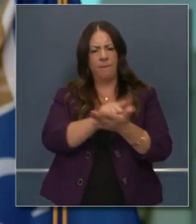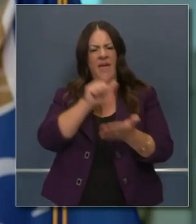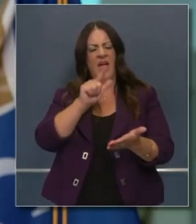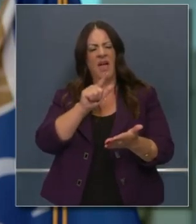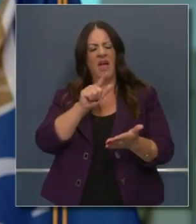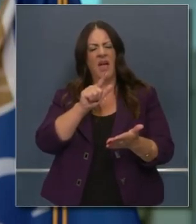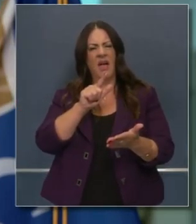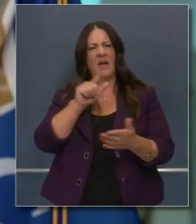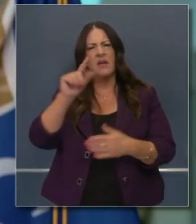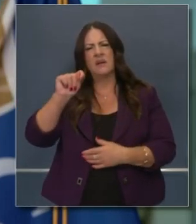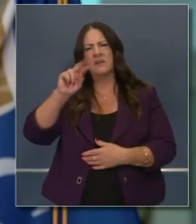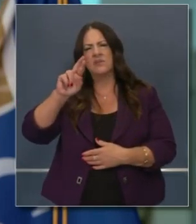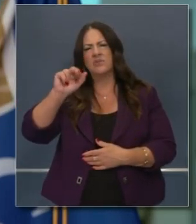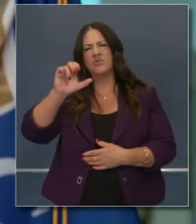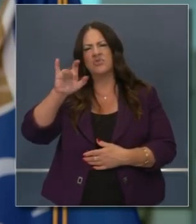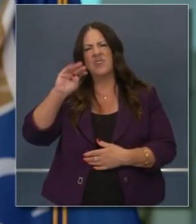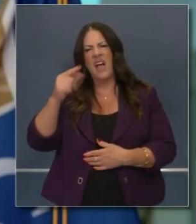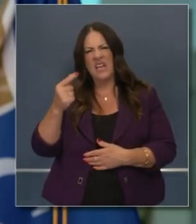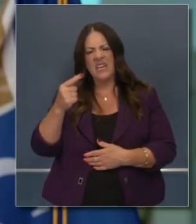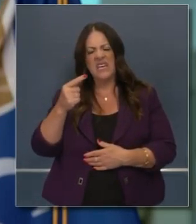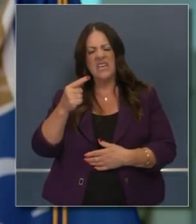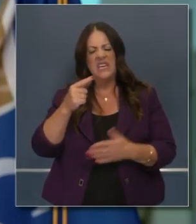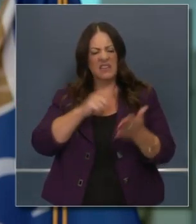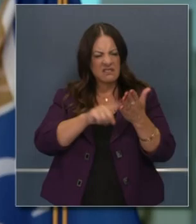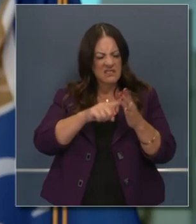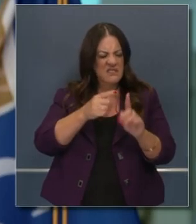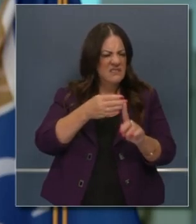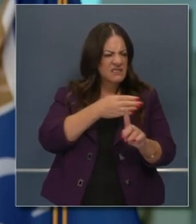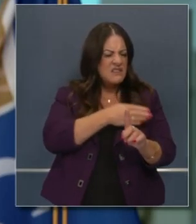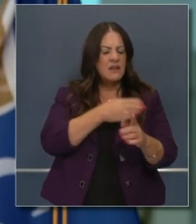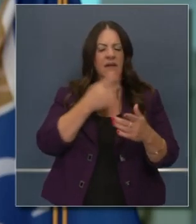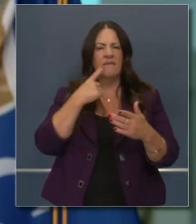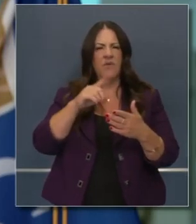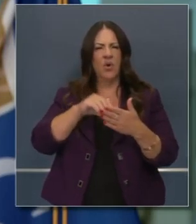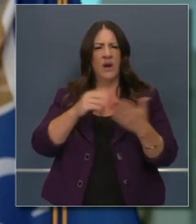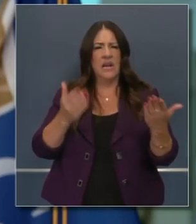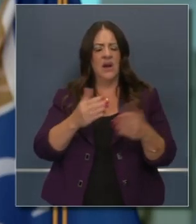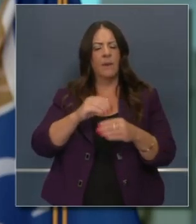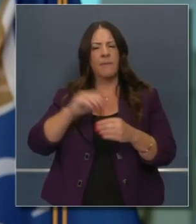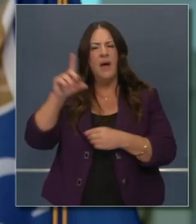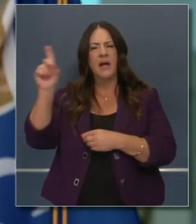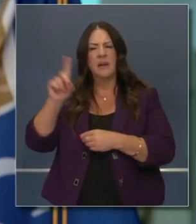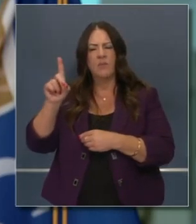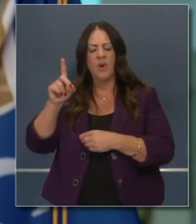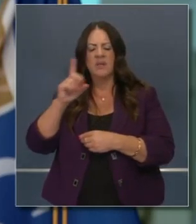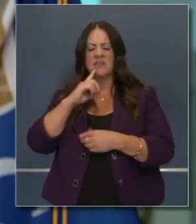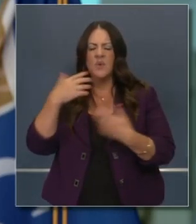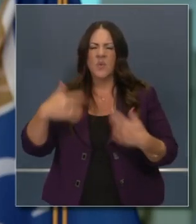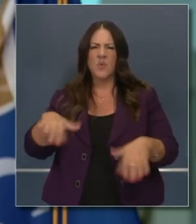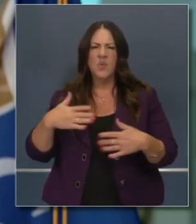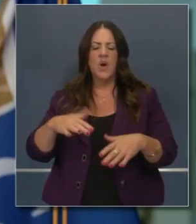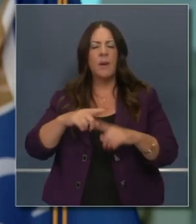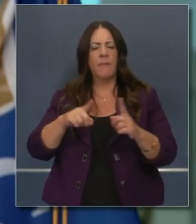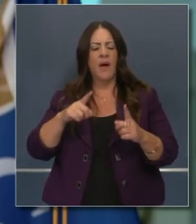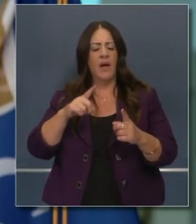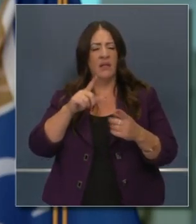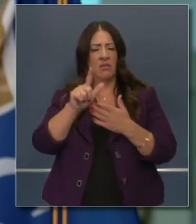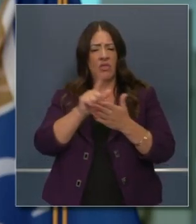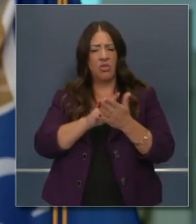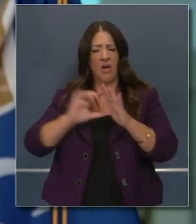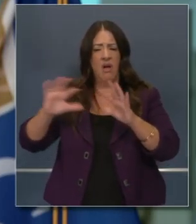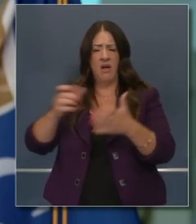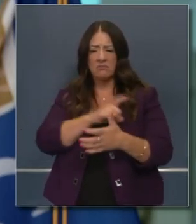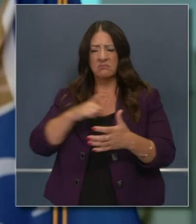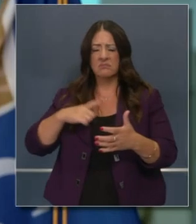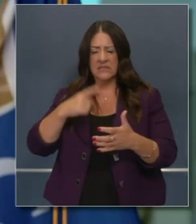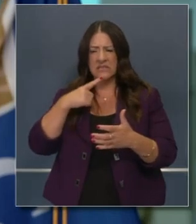dijo usted que apoyaba el que se prohibiera el cracking. Entonces, ¿qué es lo que se debe hacer